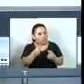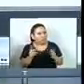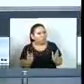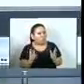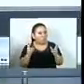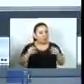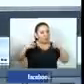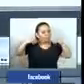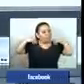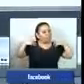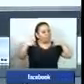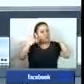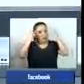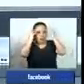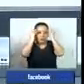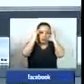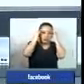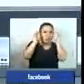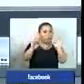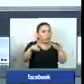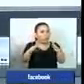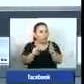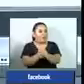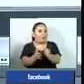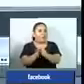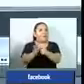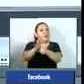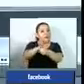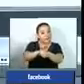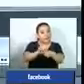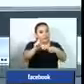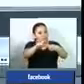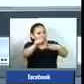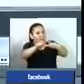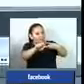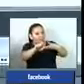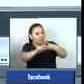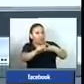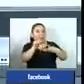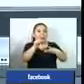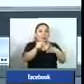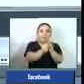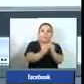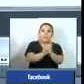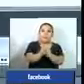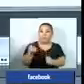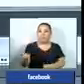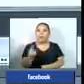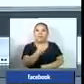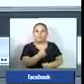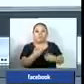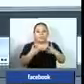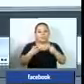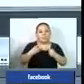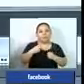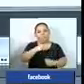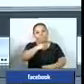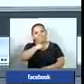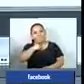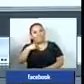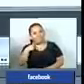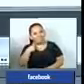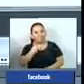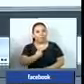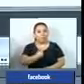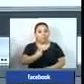estrés y la tensión generados por la pandemia de la COVID-19 son factores que podrían aumentar las cifras de suicidios para este año así lo